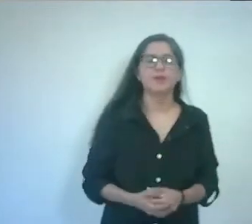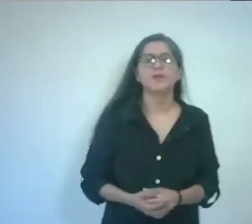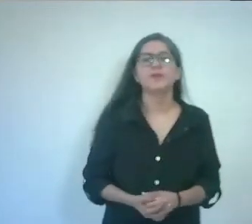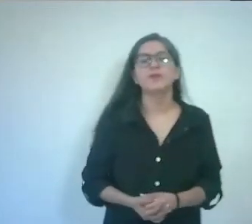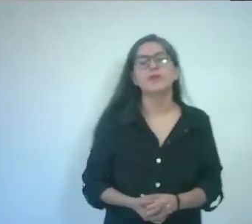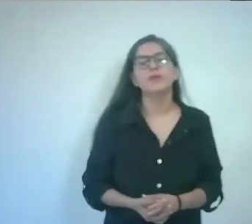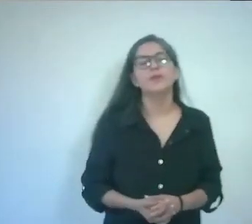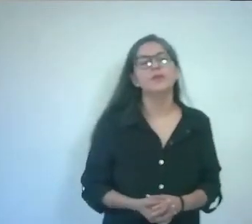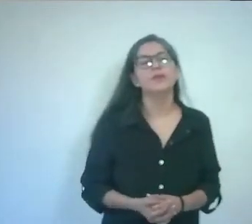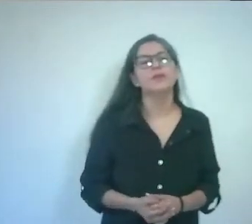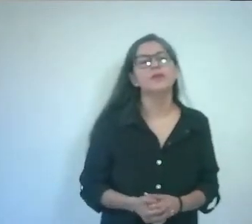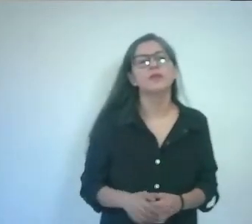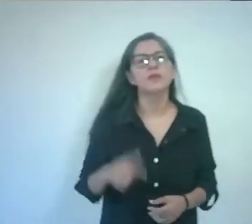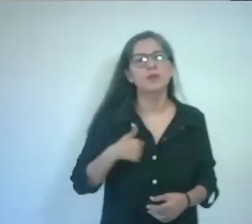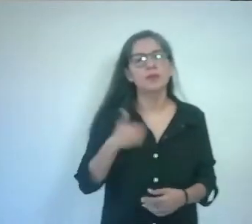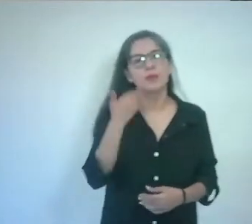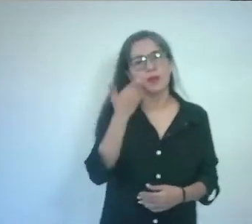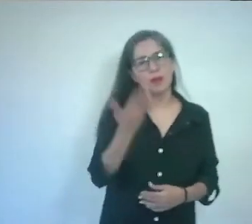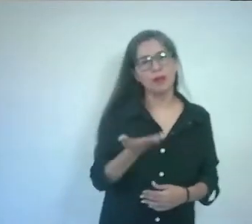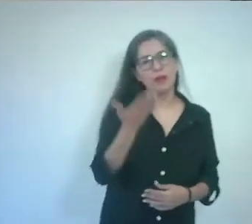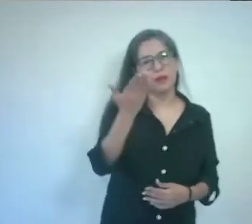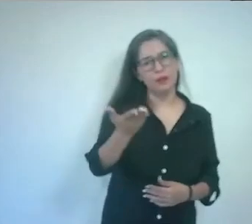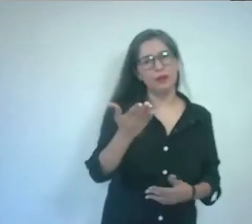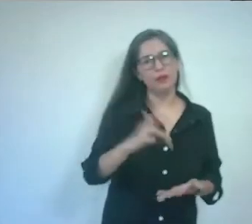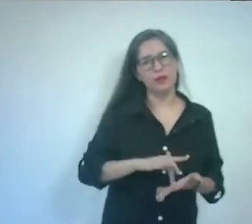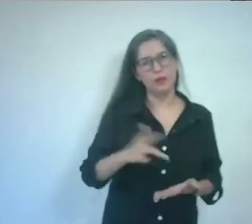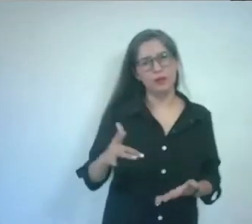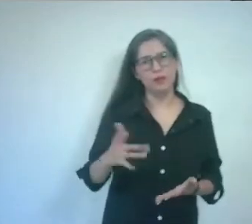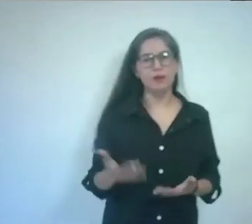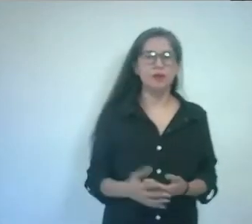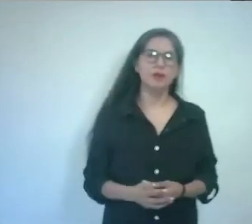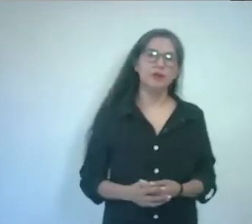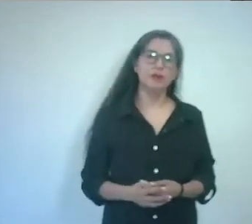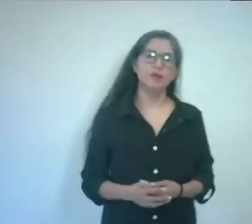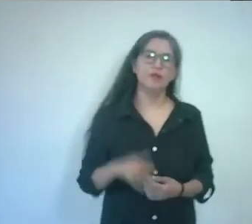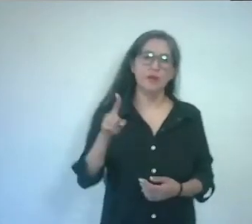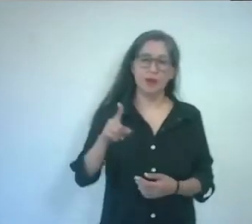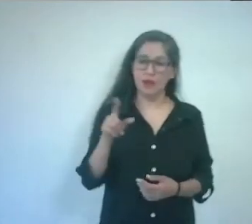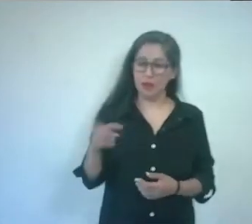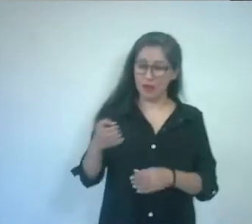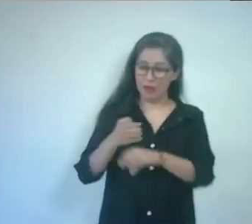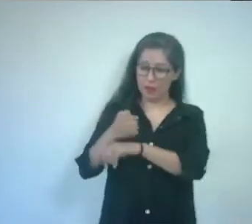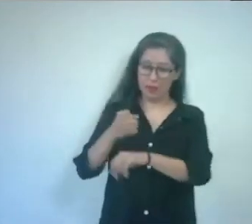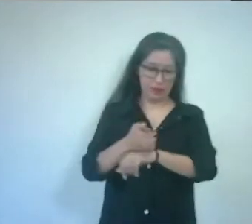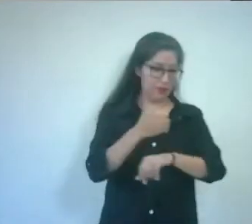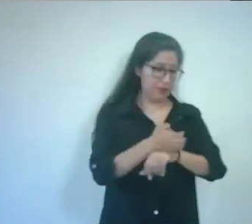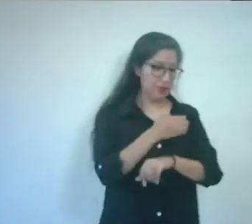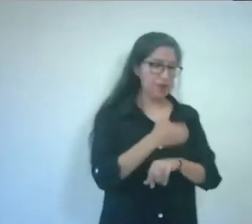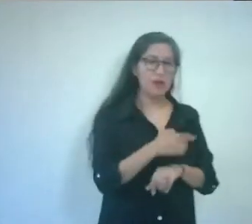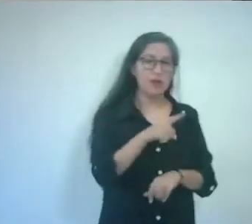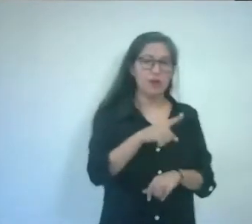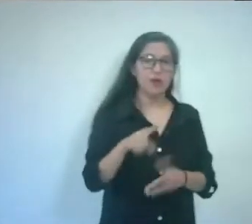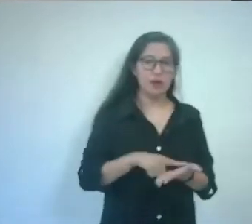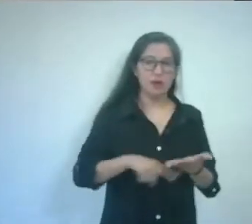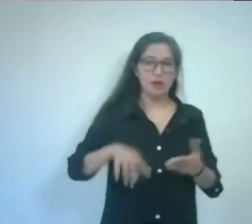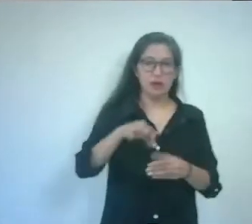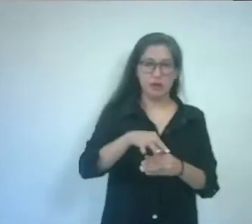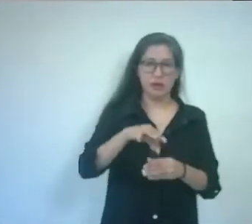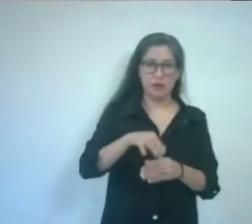Quiero hacer extensivo este agradecimiento al personal que integran las comisiones distritales electorales y los comités municipales electorales.